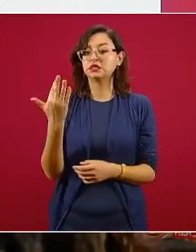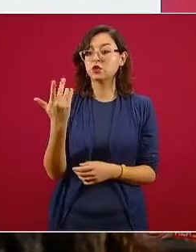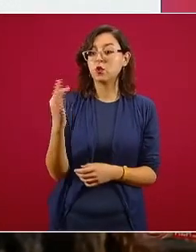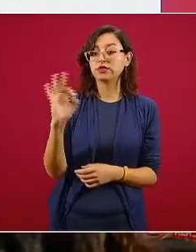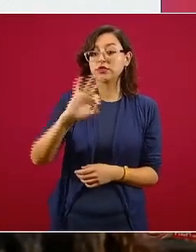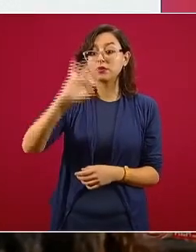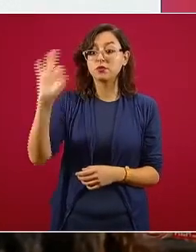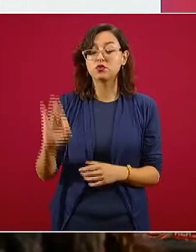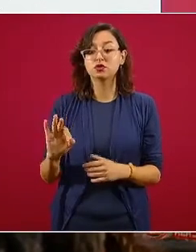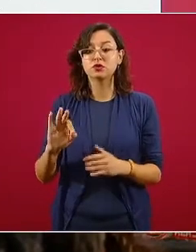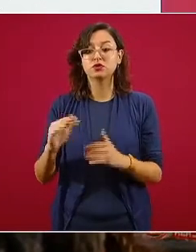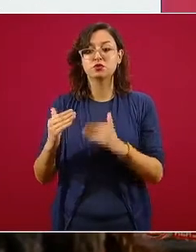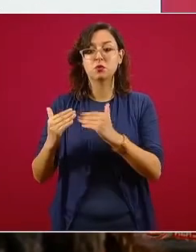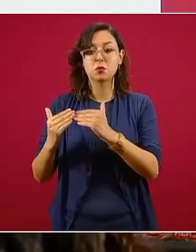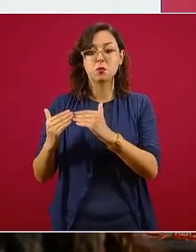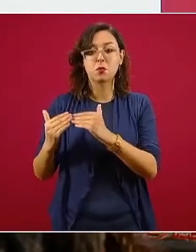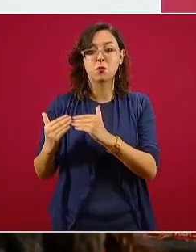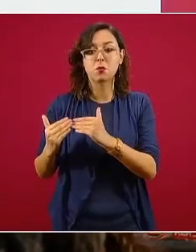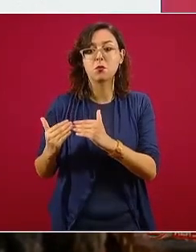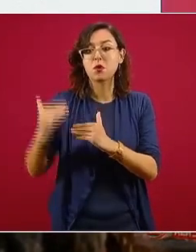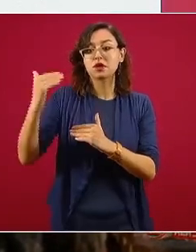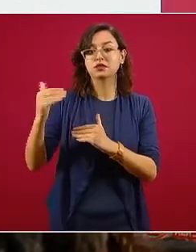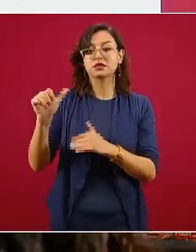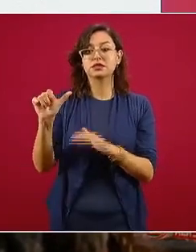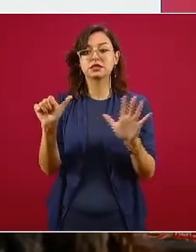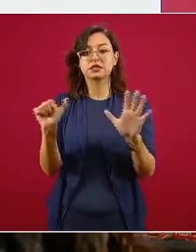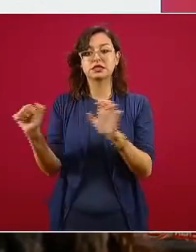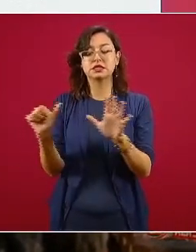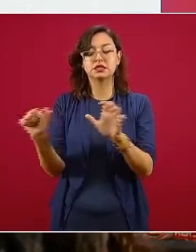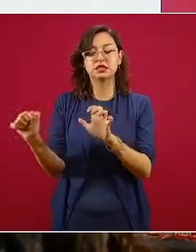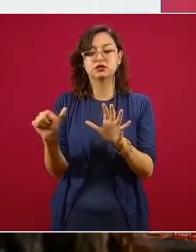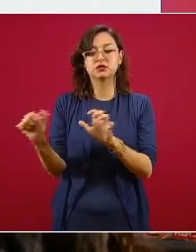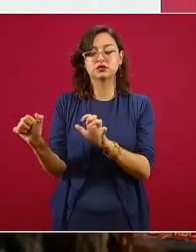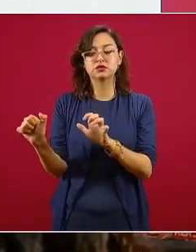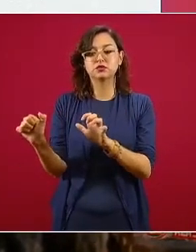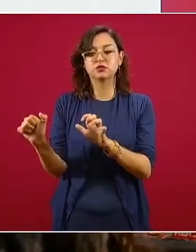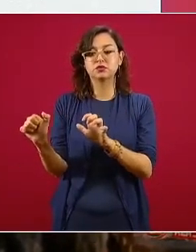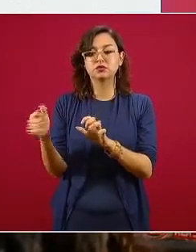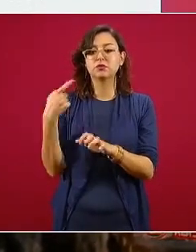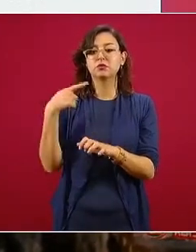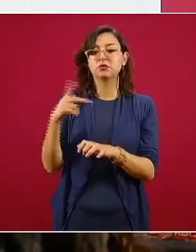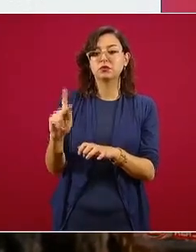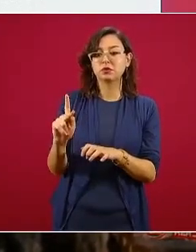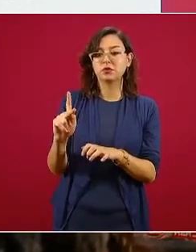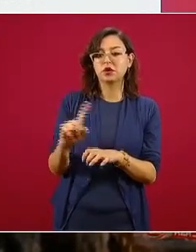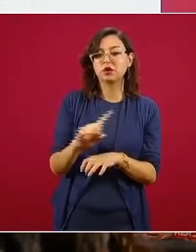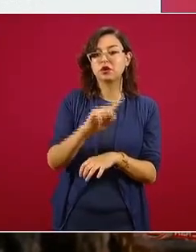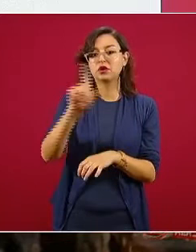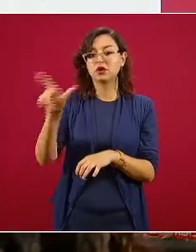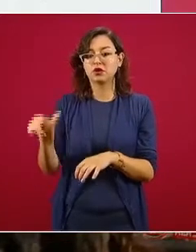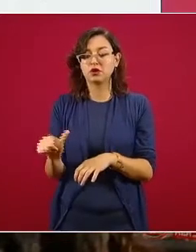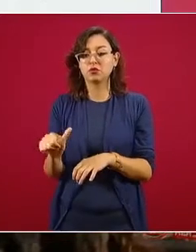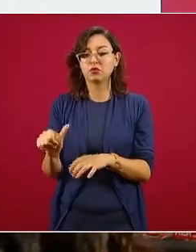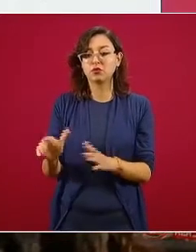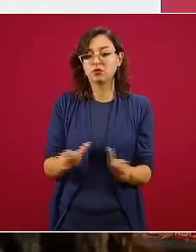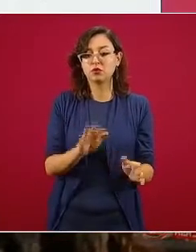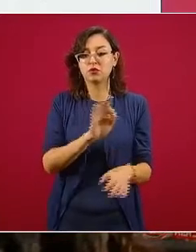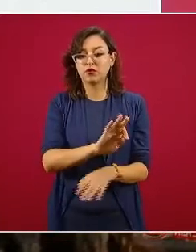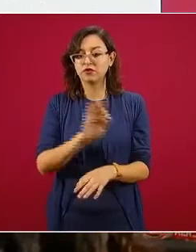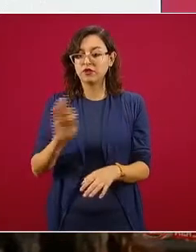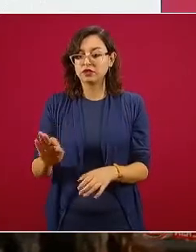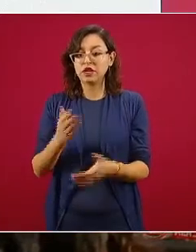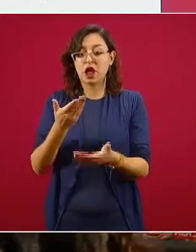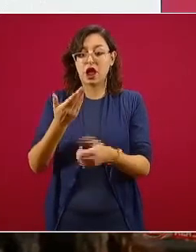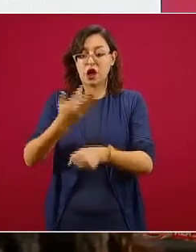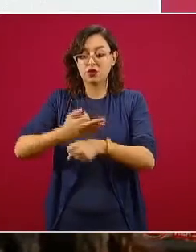50% de probabilidad de que hubiera 600 casos. Si lo vemos posterior a la fecha presente,